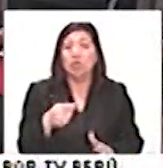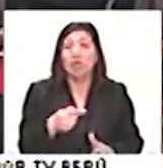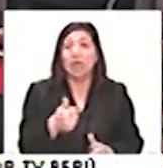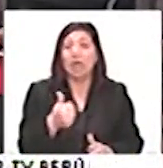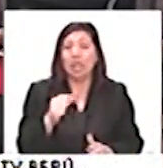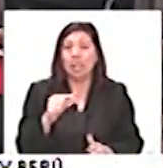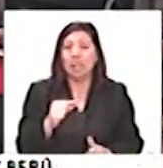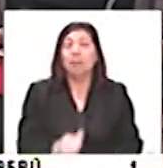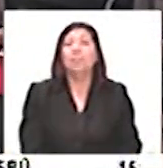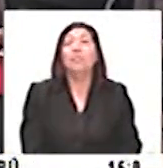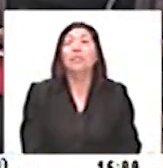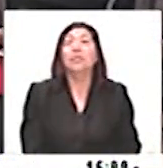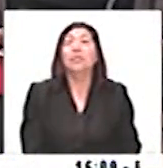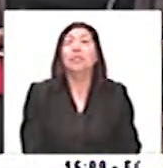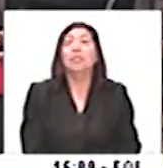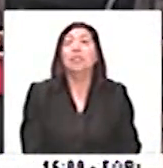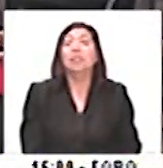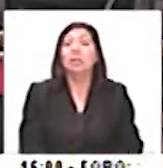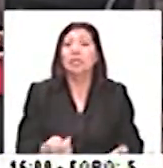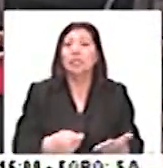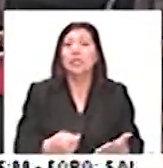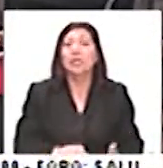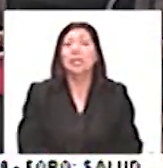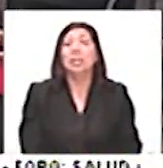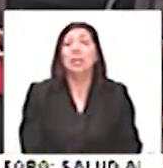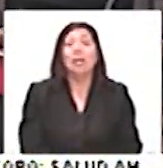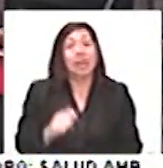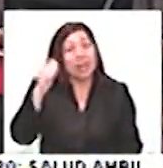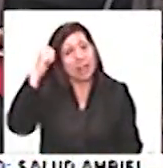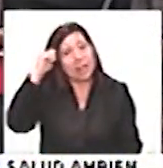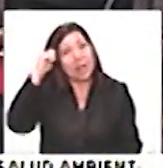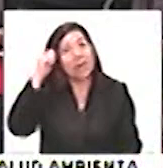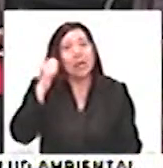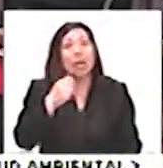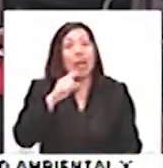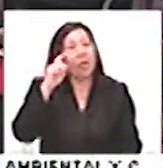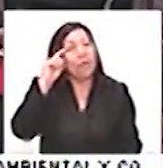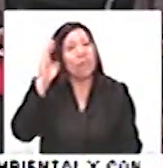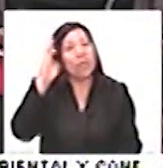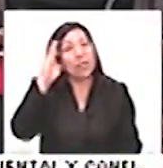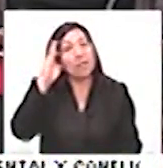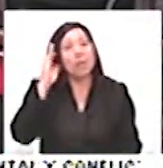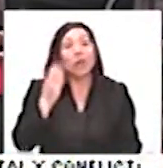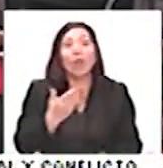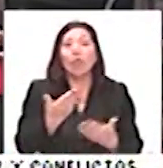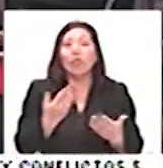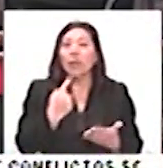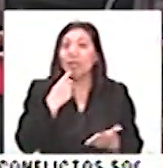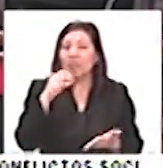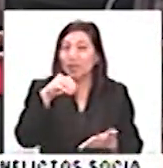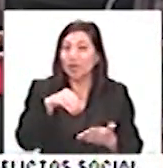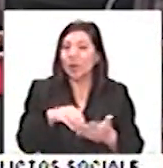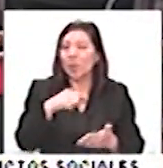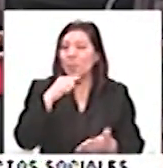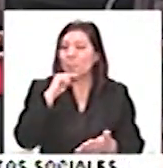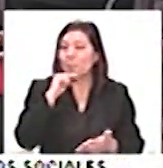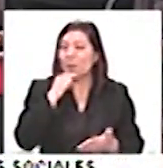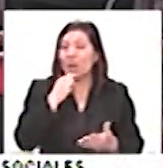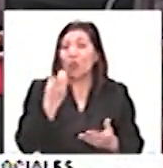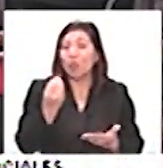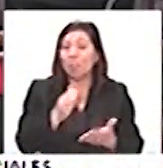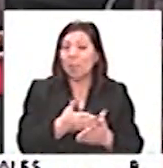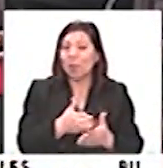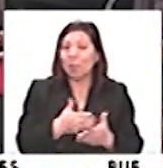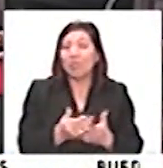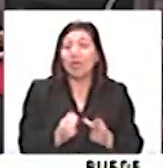065-98-AG con la rúbrica del señor ingeniero Alberto Fujimori, donde se nombra a la señora como